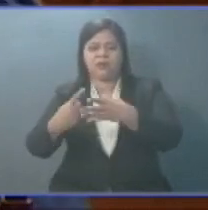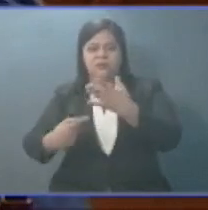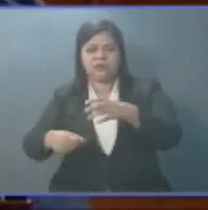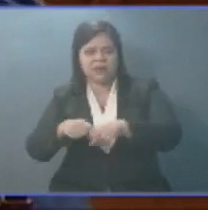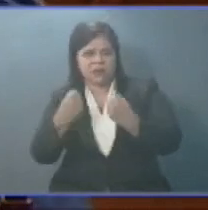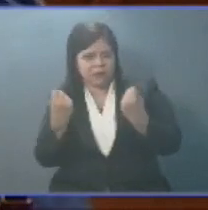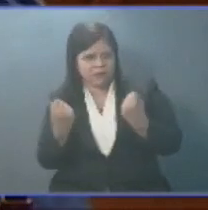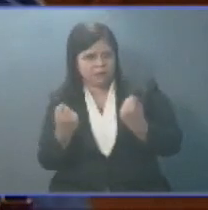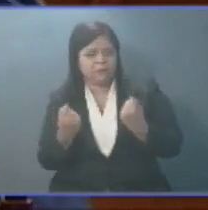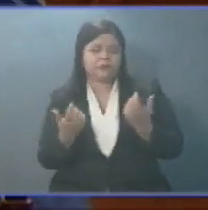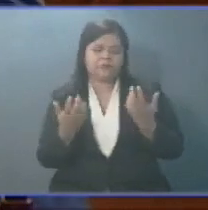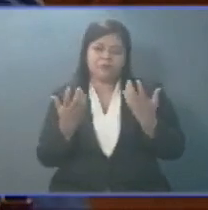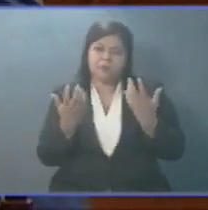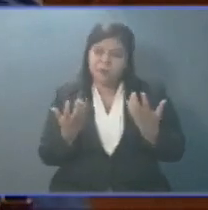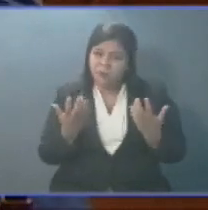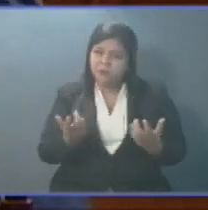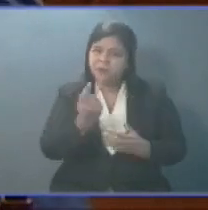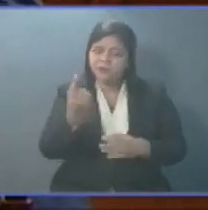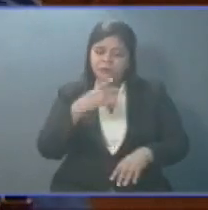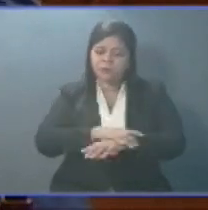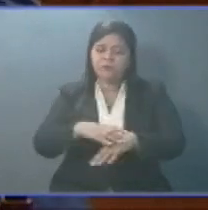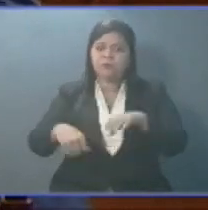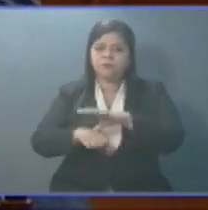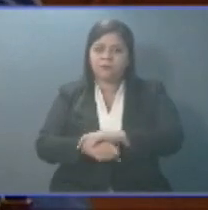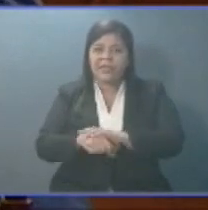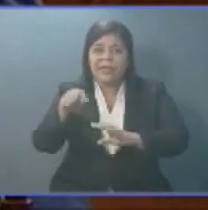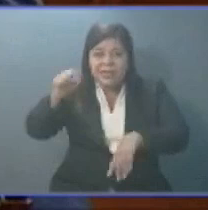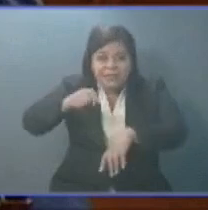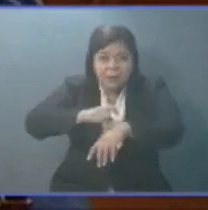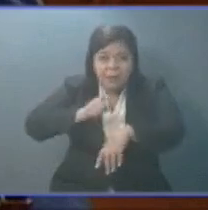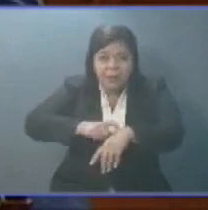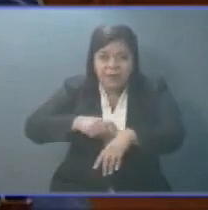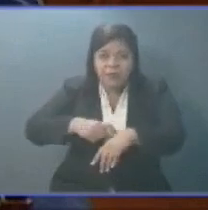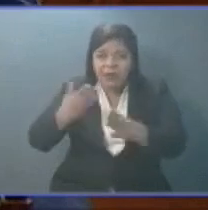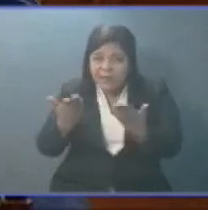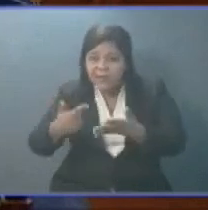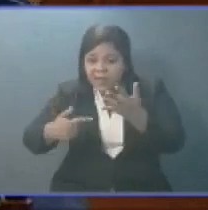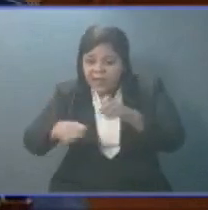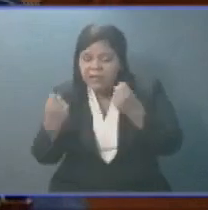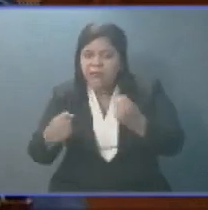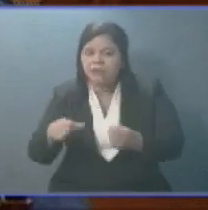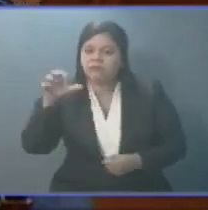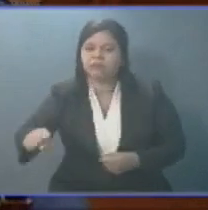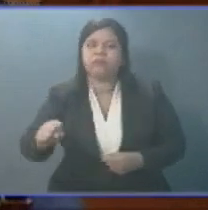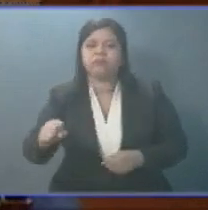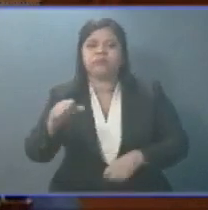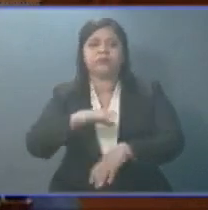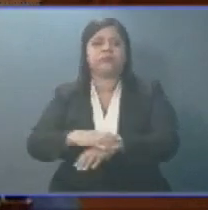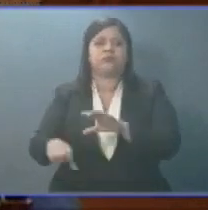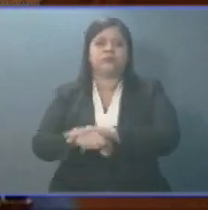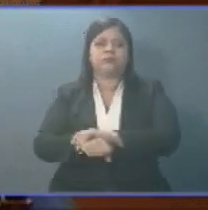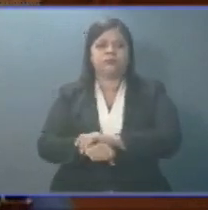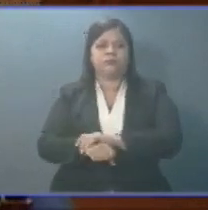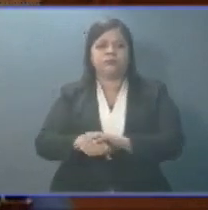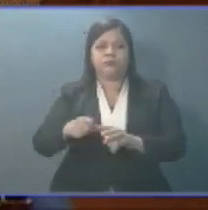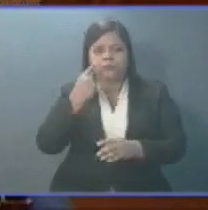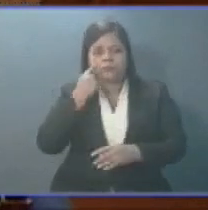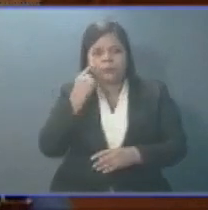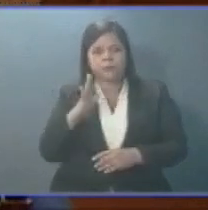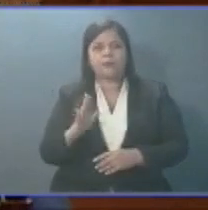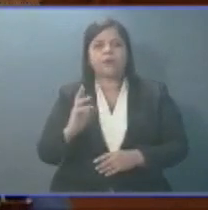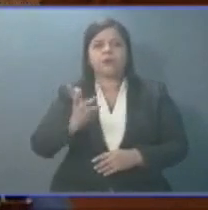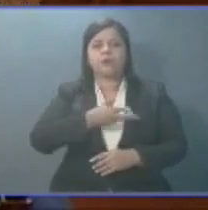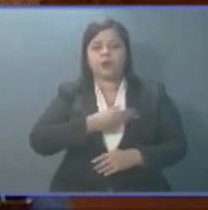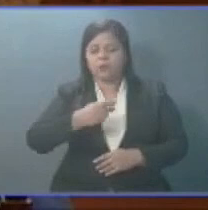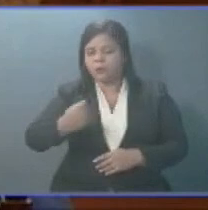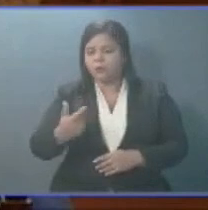la mayoría detenidos en flagrancia lo cual demuestra la efectividad operativa de nuestra